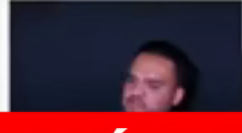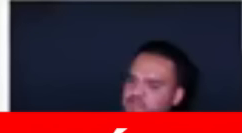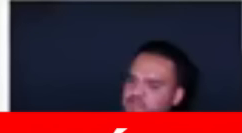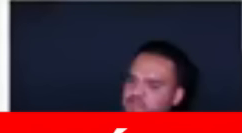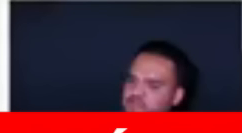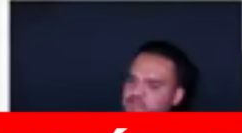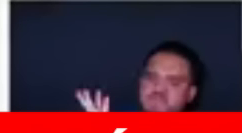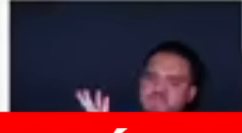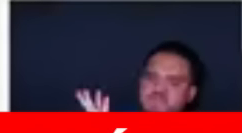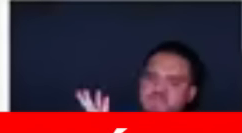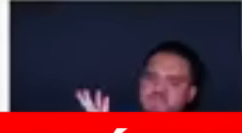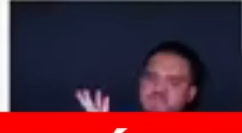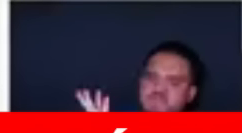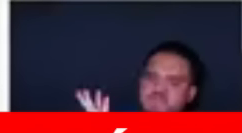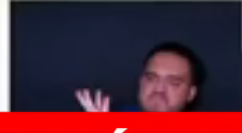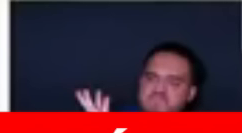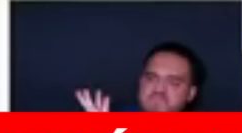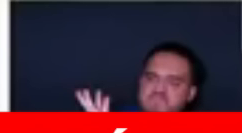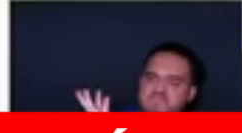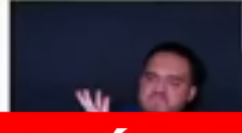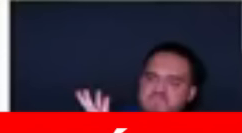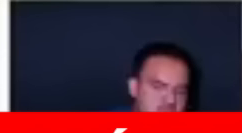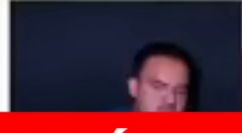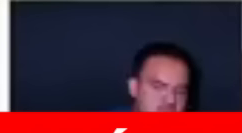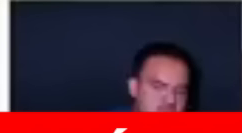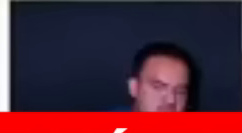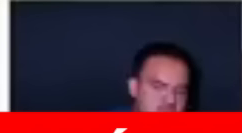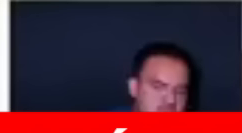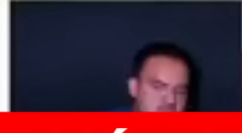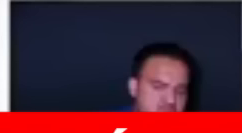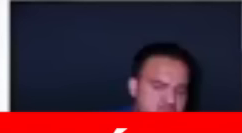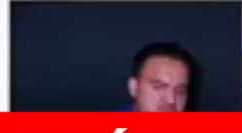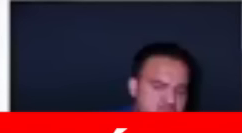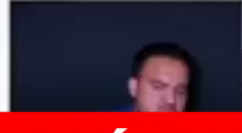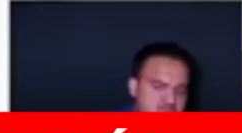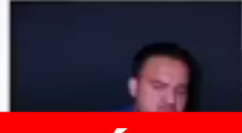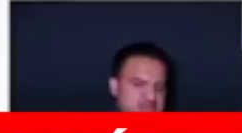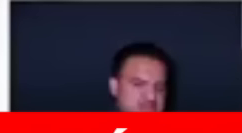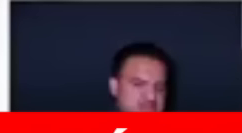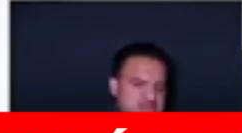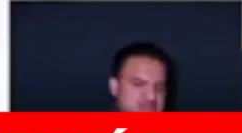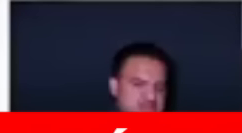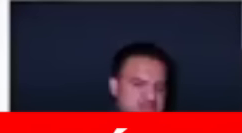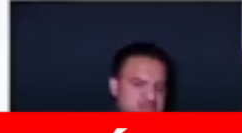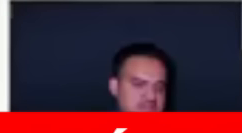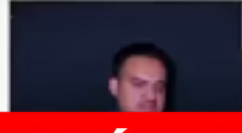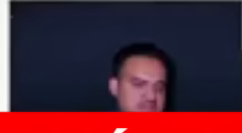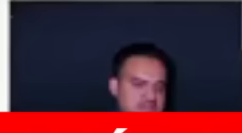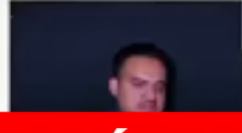la vida pública a esas lacras que se están apoderando de México. No hay más.